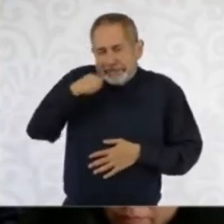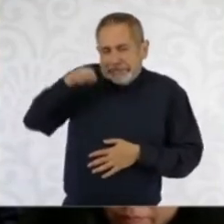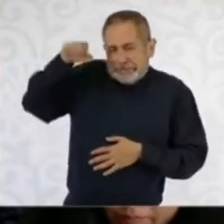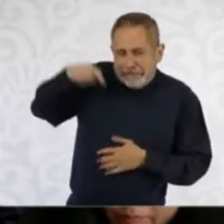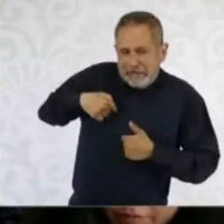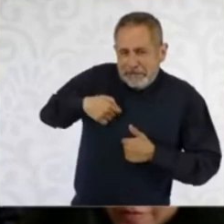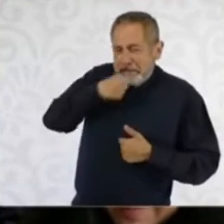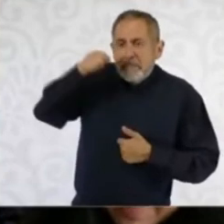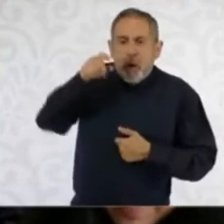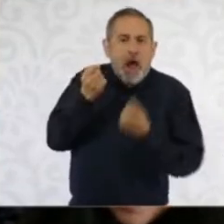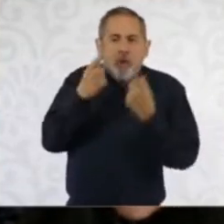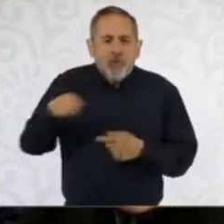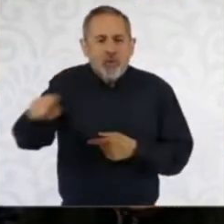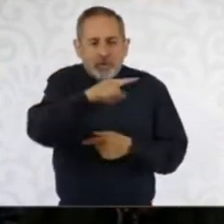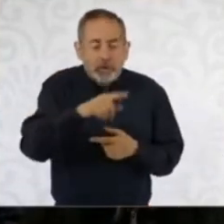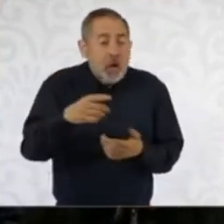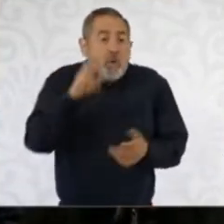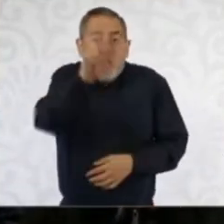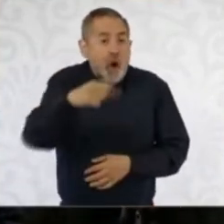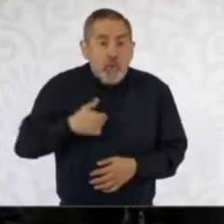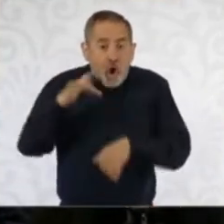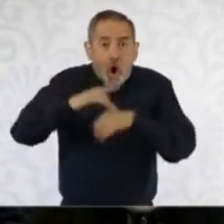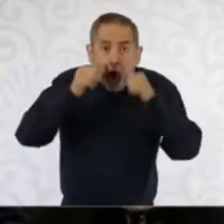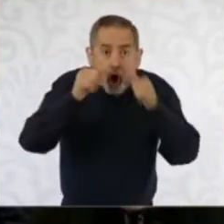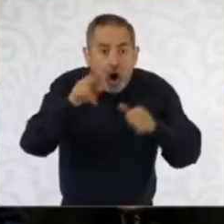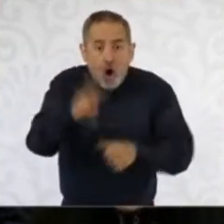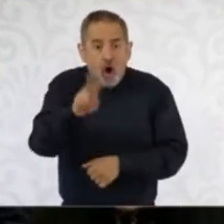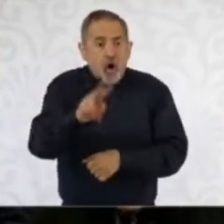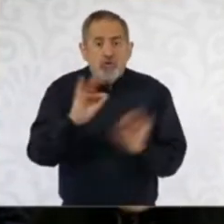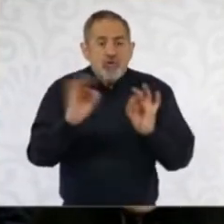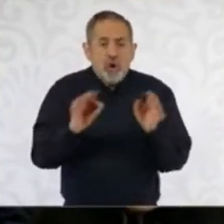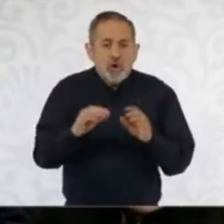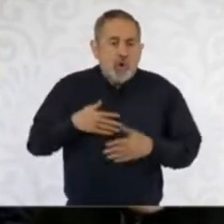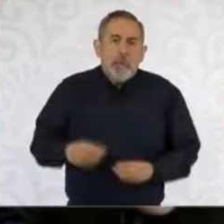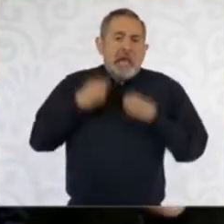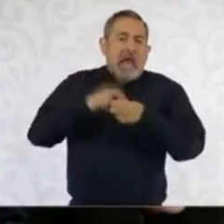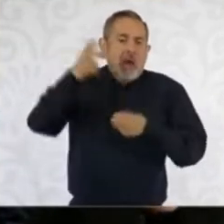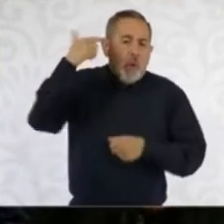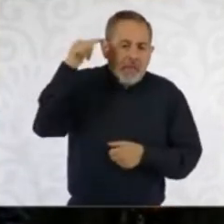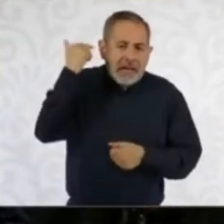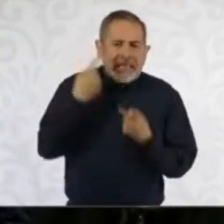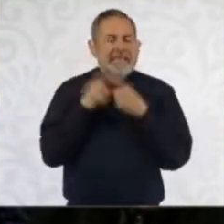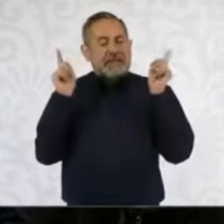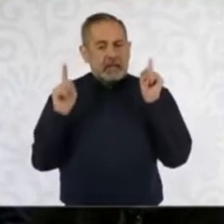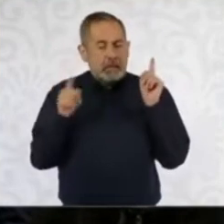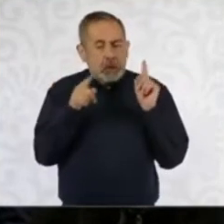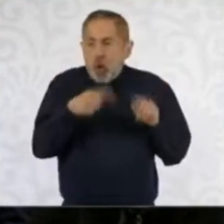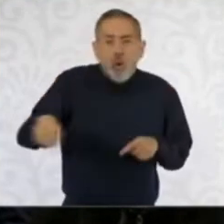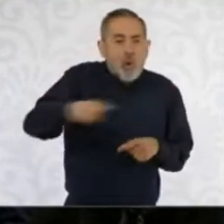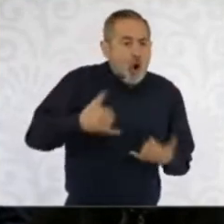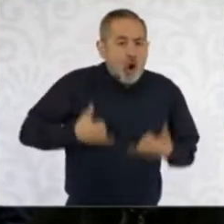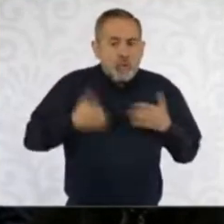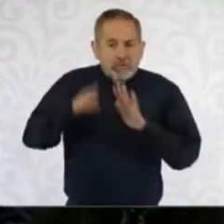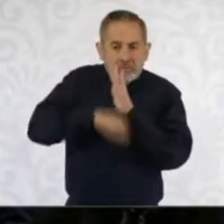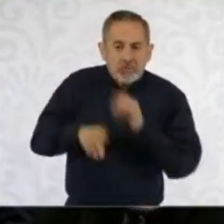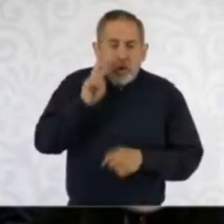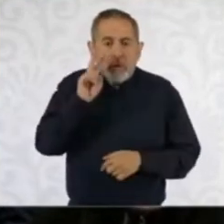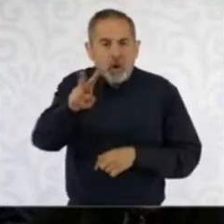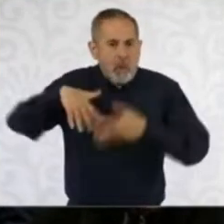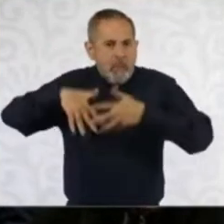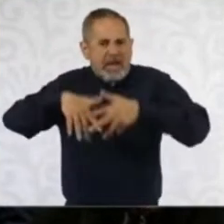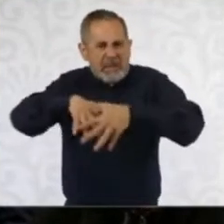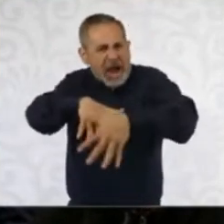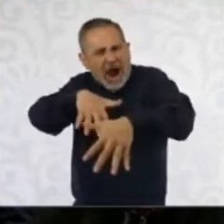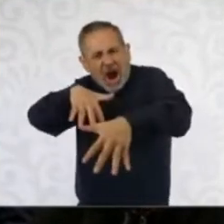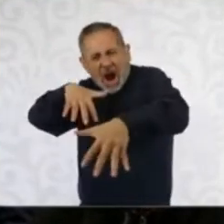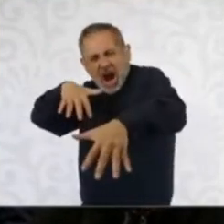pero no me tocó vivirlo como en las calles, en Guadalajara era otro contexto, pero no les tocó esas grandes marchas que llegaban hasta